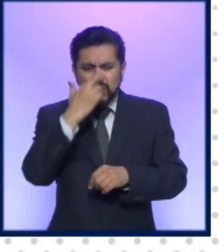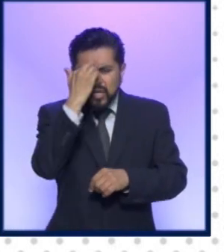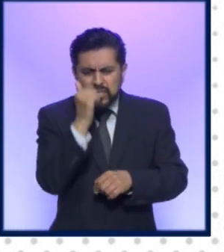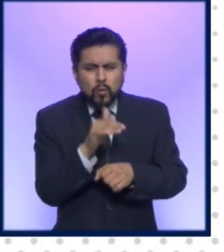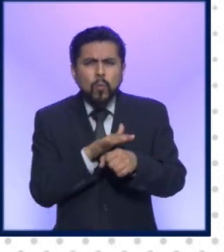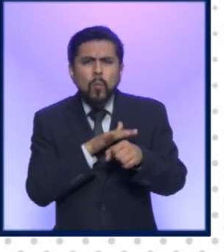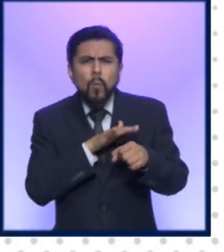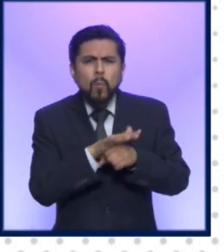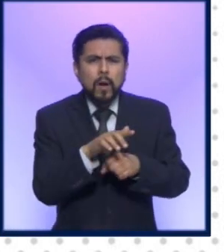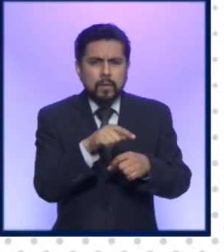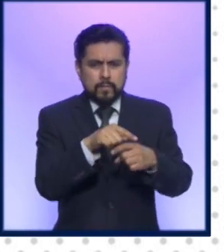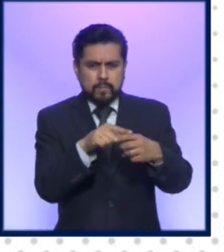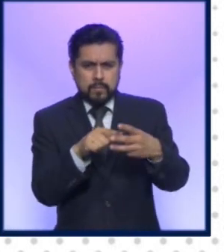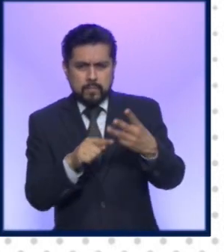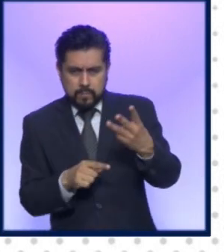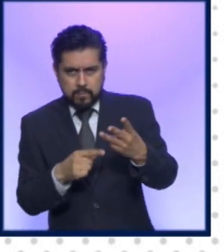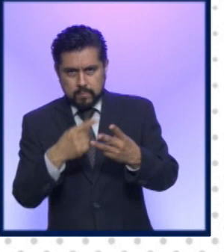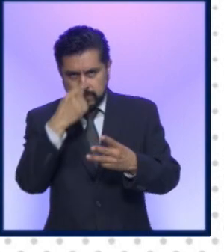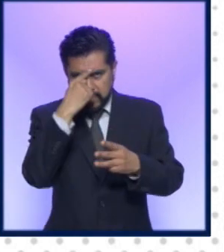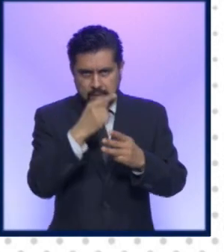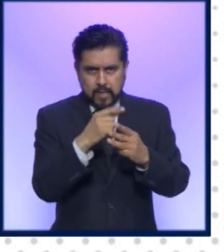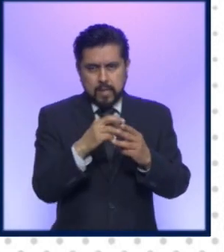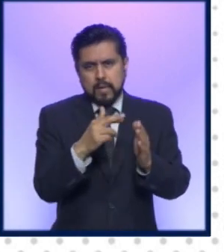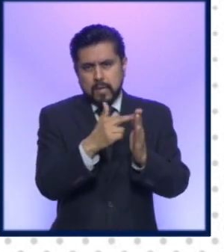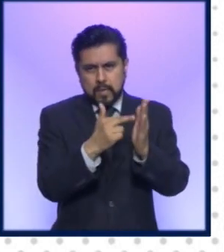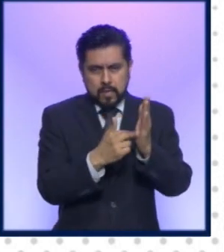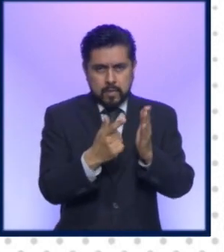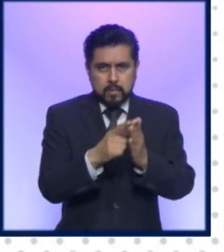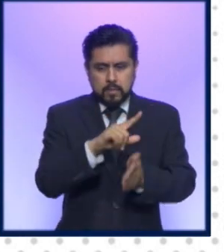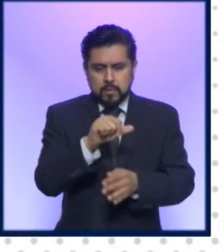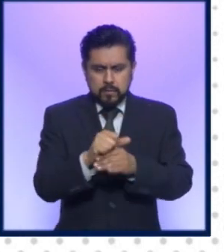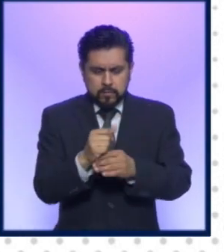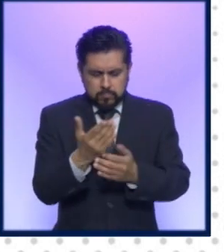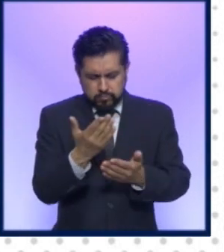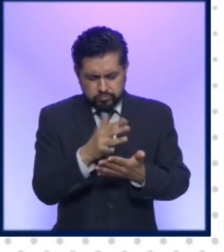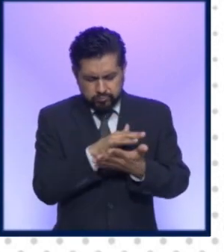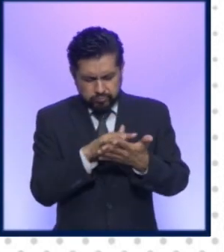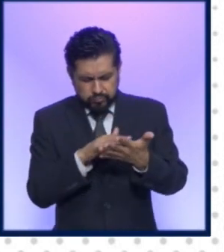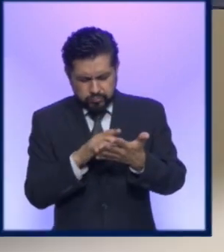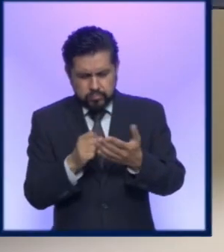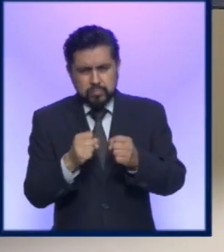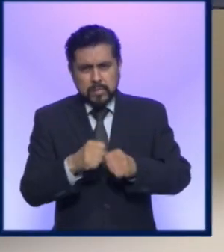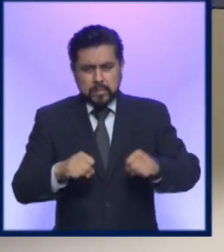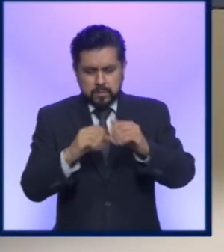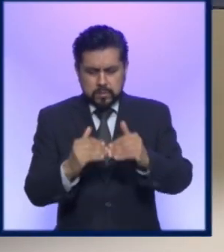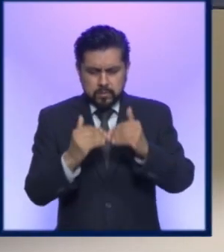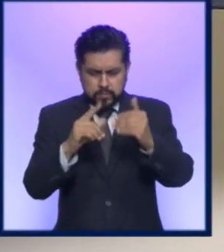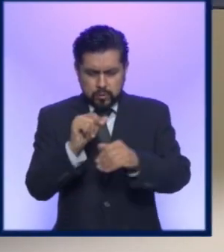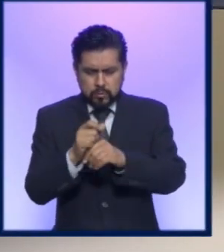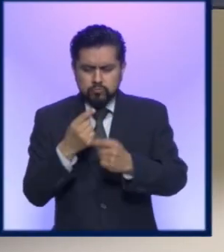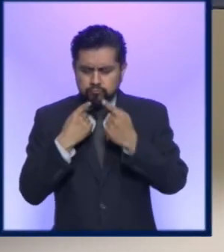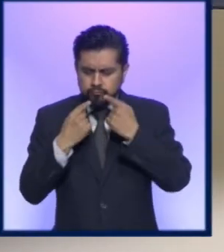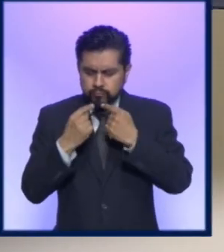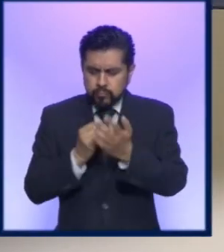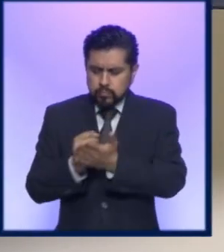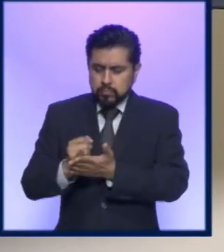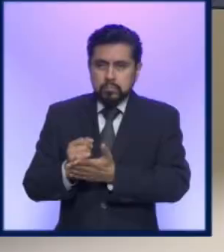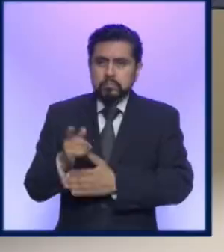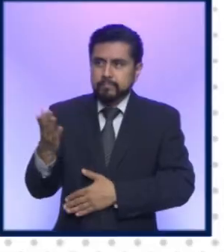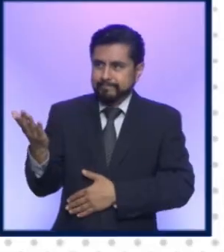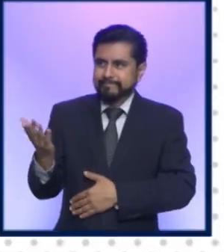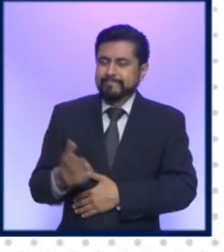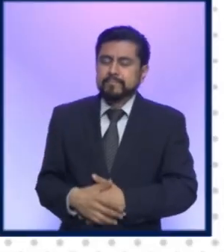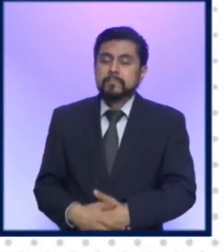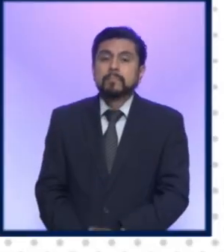donde se enmarcó el fundamento normativo con el que la sala superior sostuvo su decisión así es que Carmelo por favor